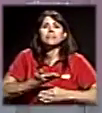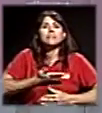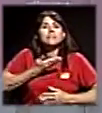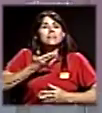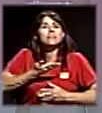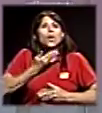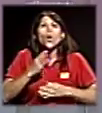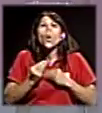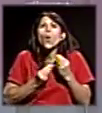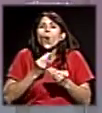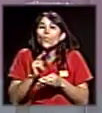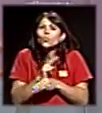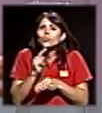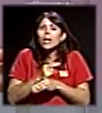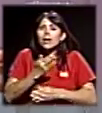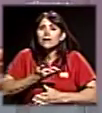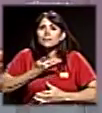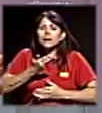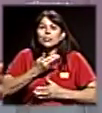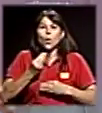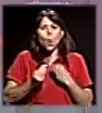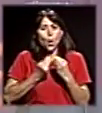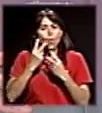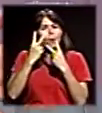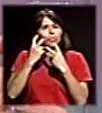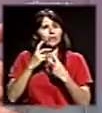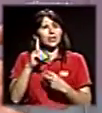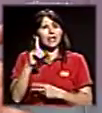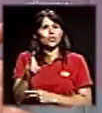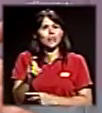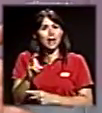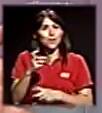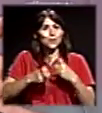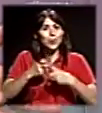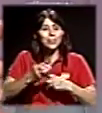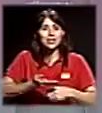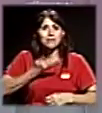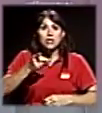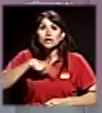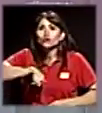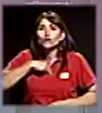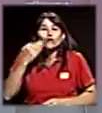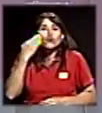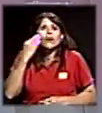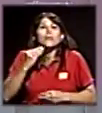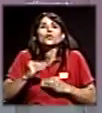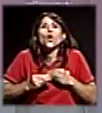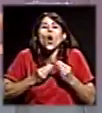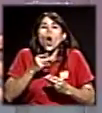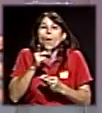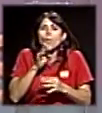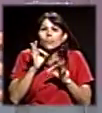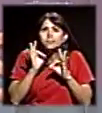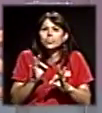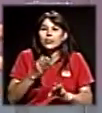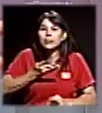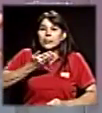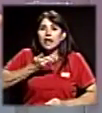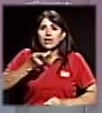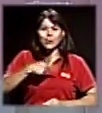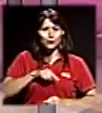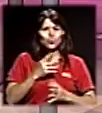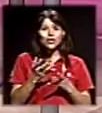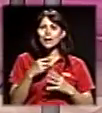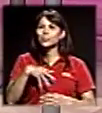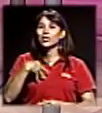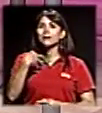Cómo diagnosticar los problemas de respiración porque ni siquiera sabemos respirar y después pretendemos andar libres por la vida si ni siquiera